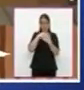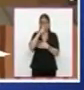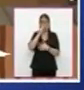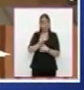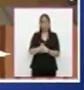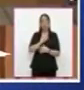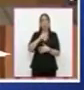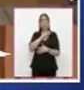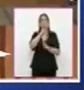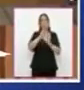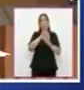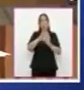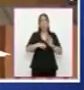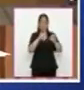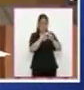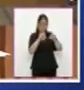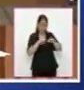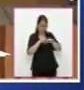que va a ir